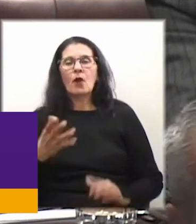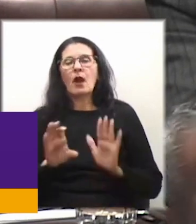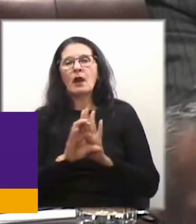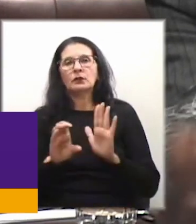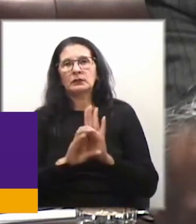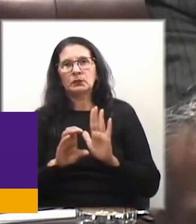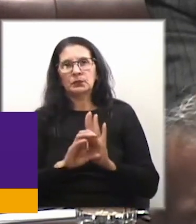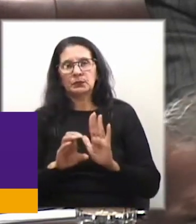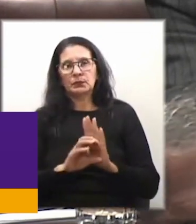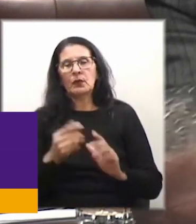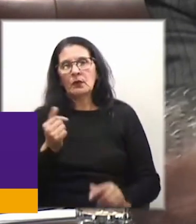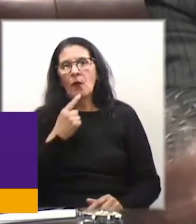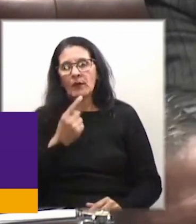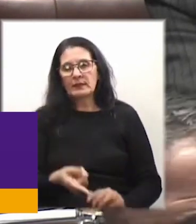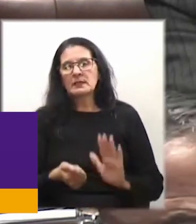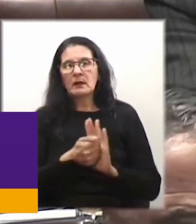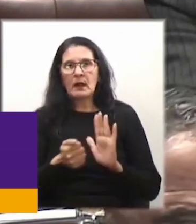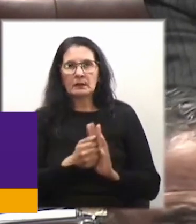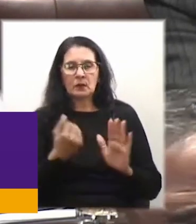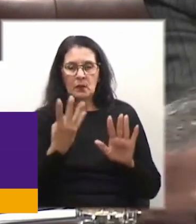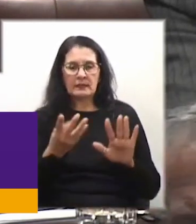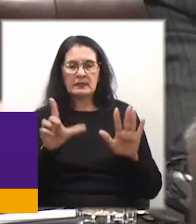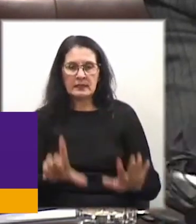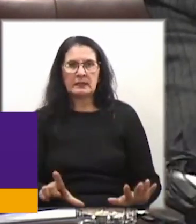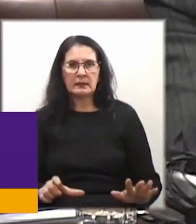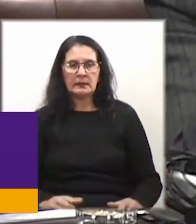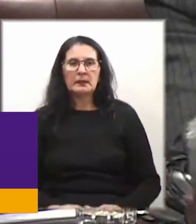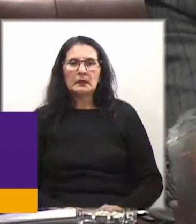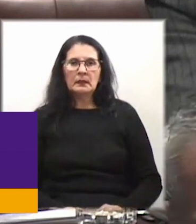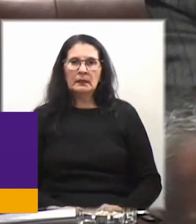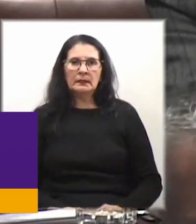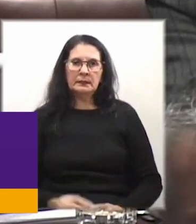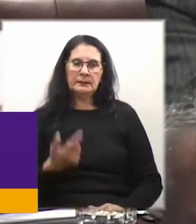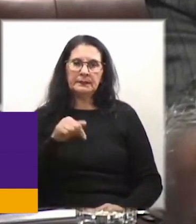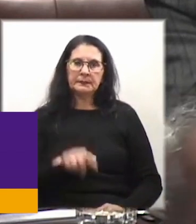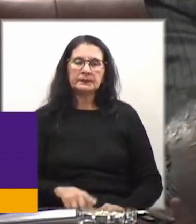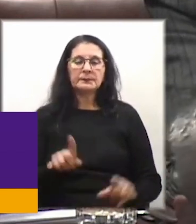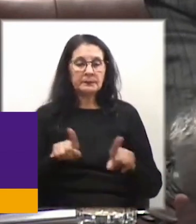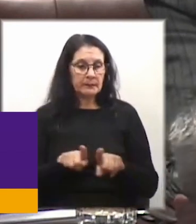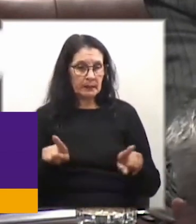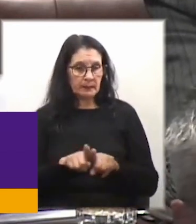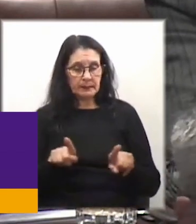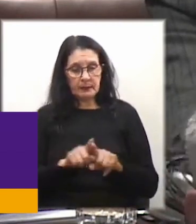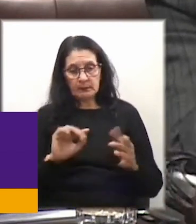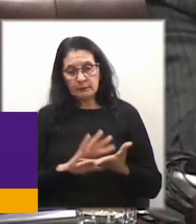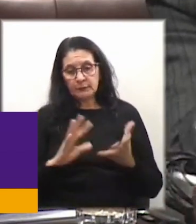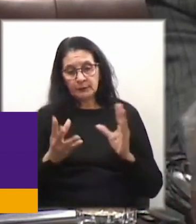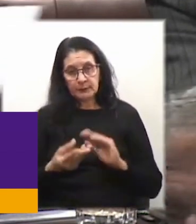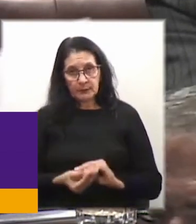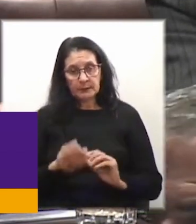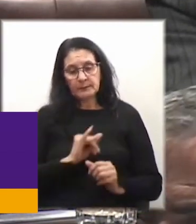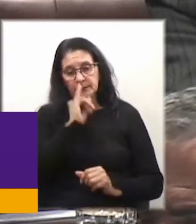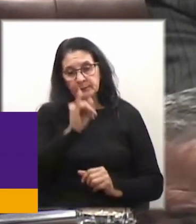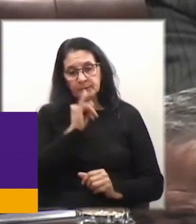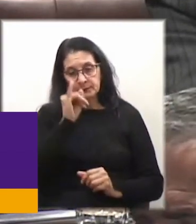algunos discursos un poquito más políticos o proselitistas, pero en definitiva, es una instancia de la democracia que a veces pensábamos capaz que